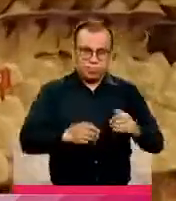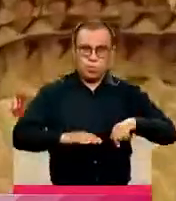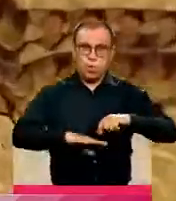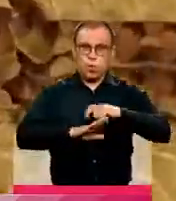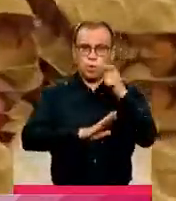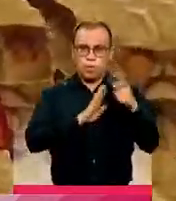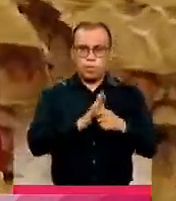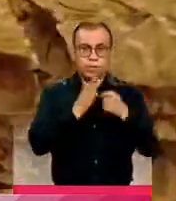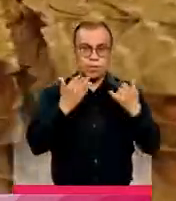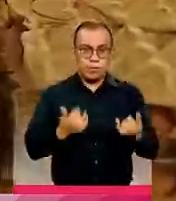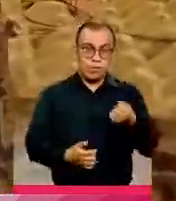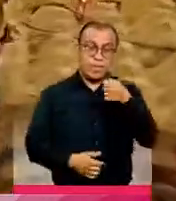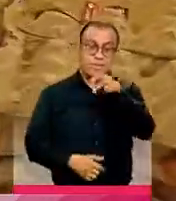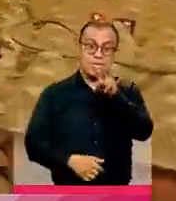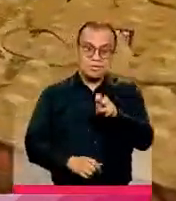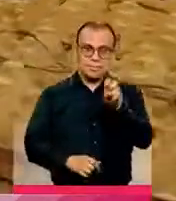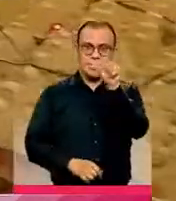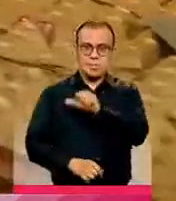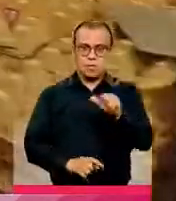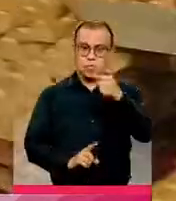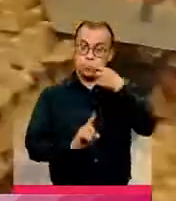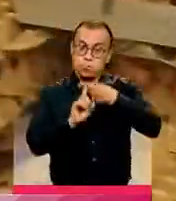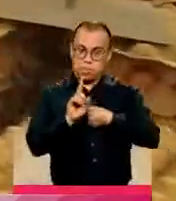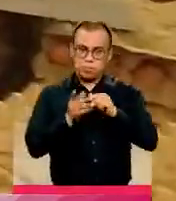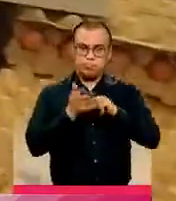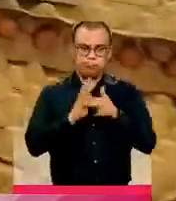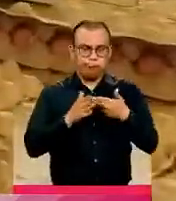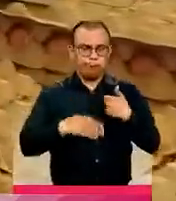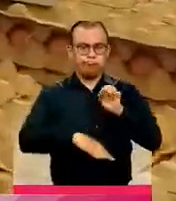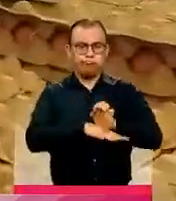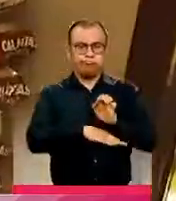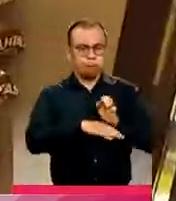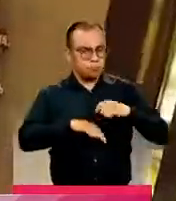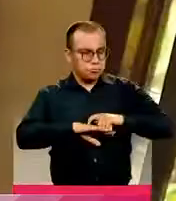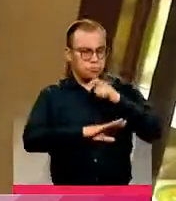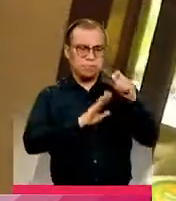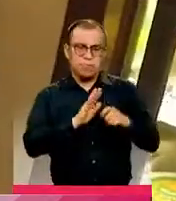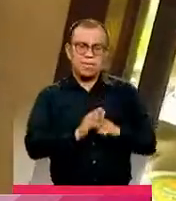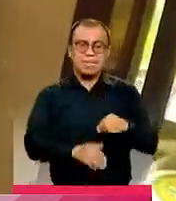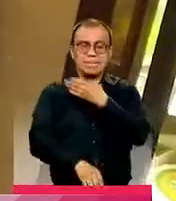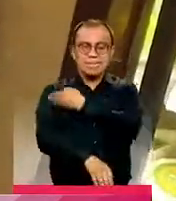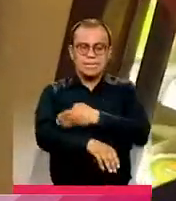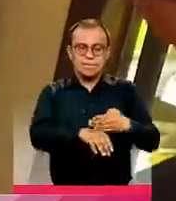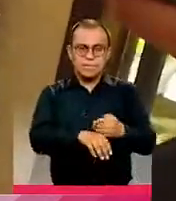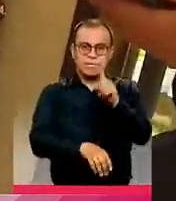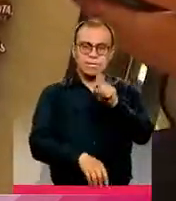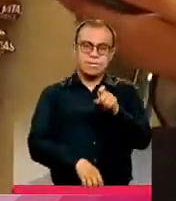Con corte a 17 de agosto de 2020, la entidad ha desembolsado